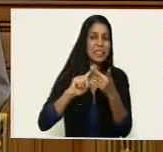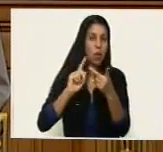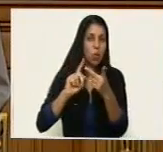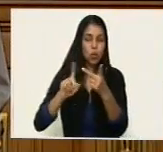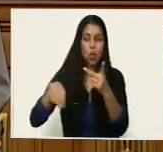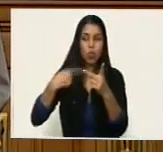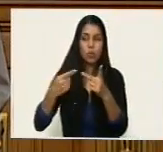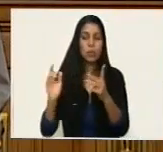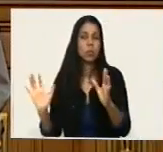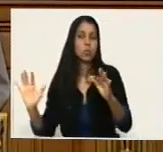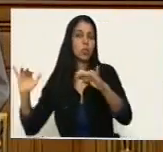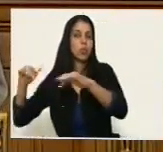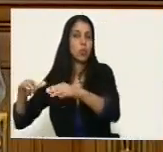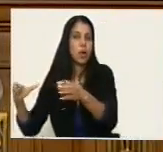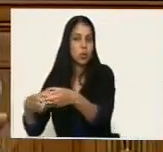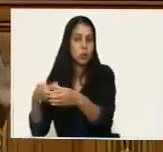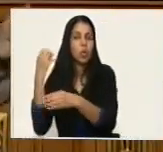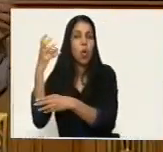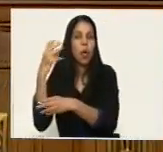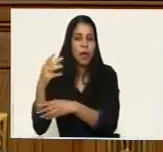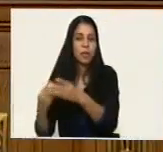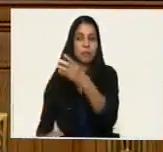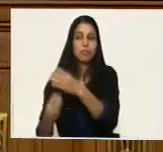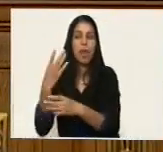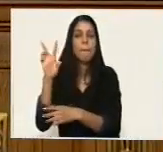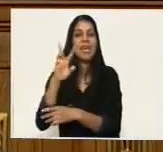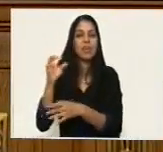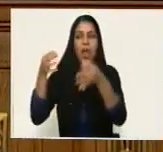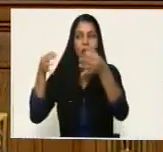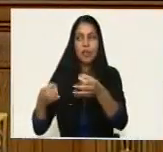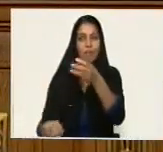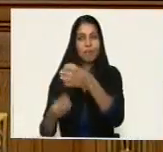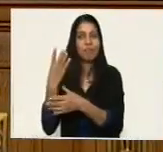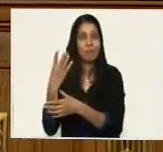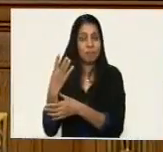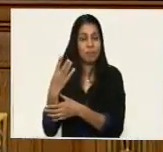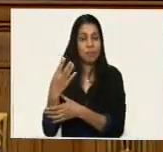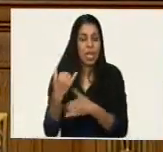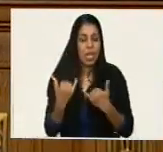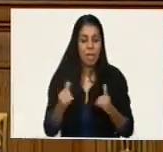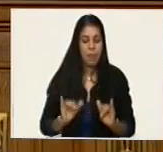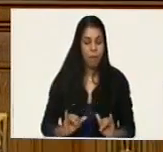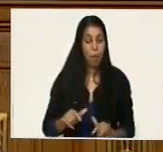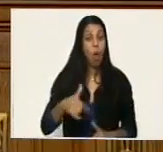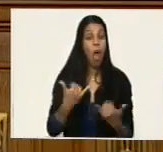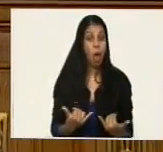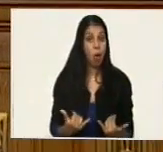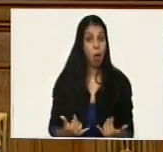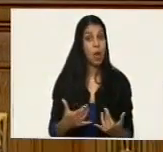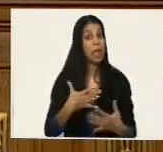de ese debate y de esas luchas, tal como ahora. Y eso es muy interesante.